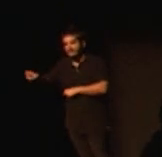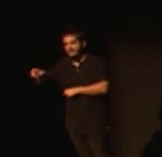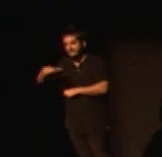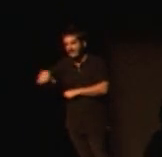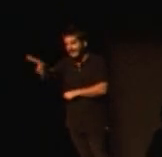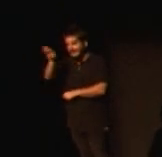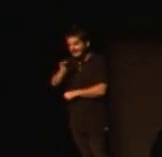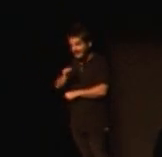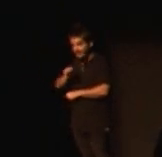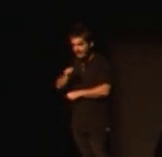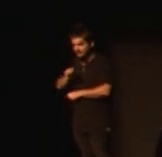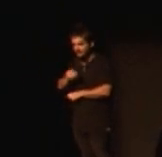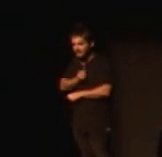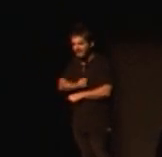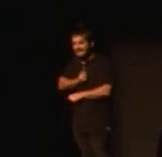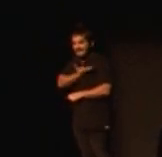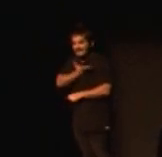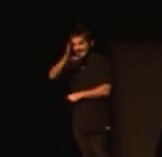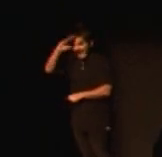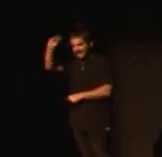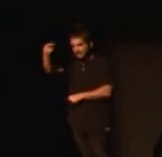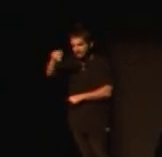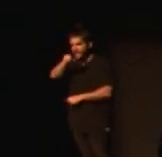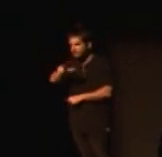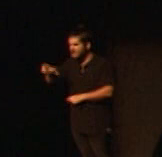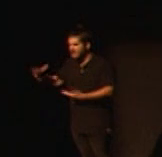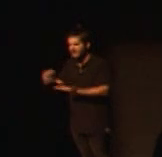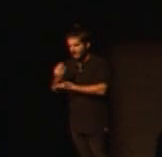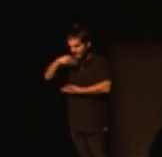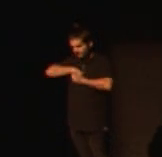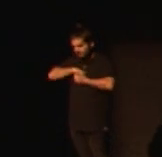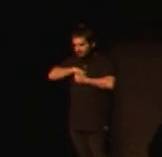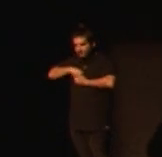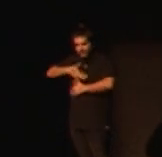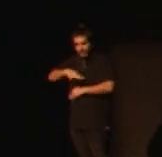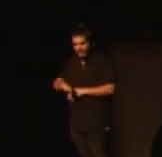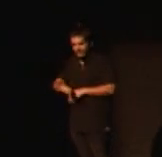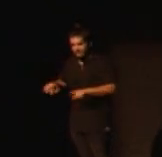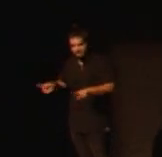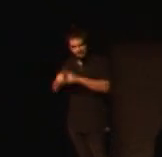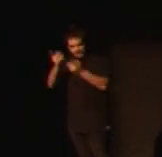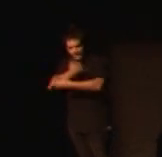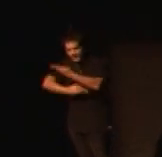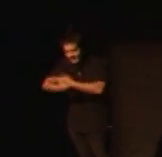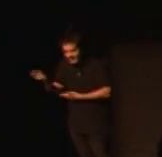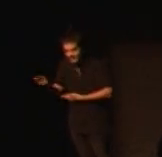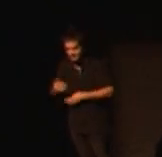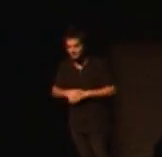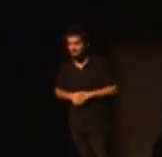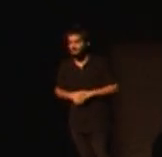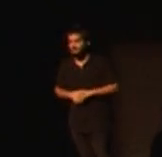un bastón blanco o encima de una silla de ruedas, ¿verdad?, o que puede hablar con las manos. Seguiremos haciendo empresas desde el